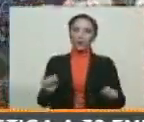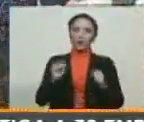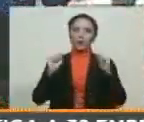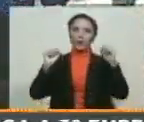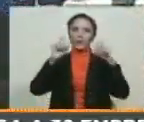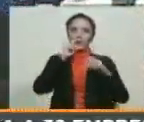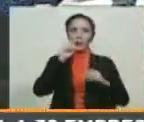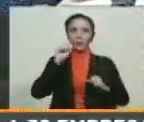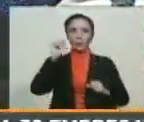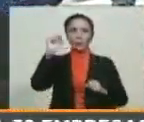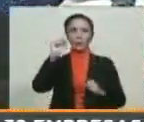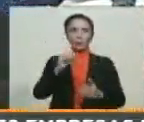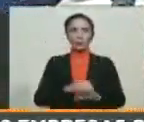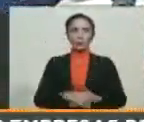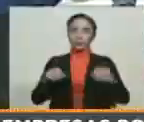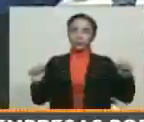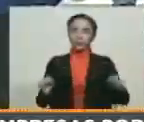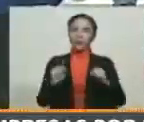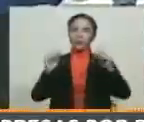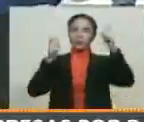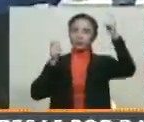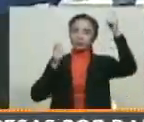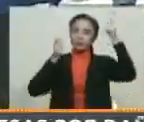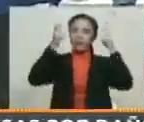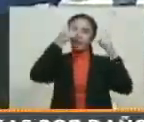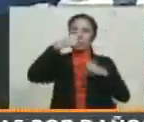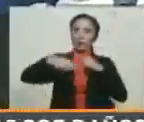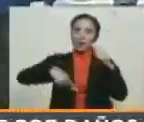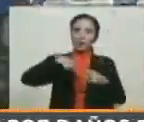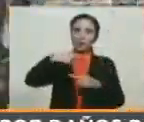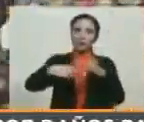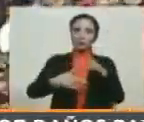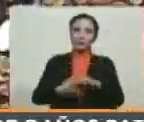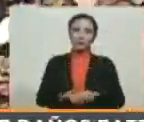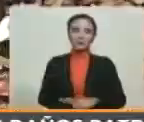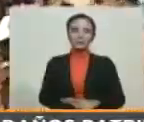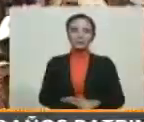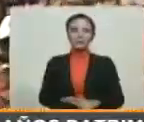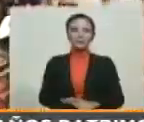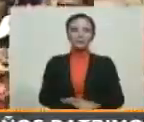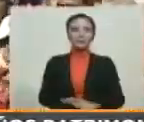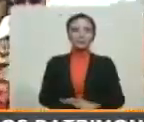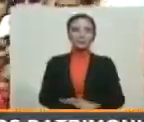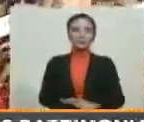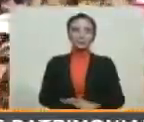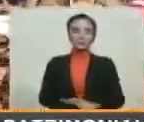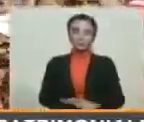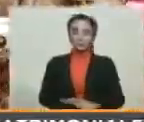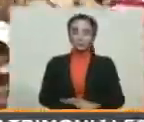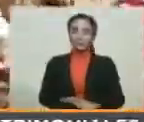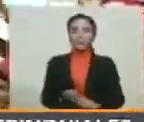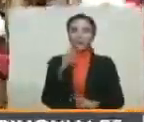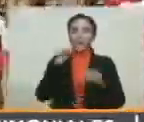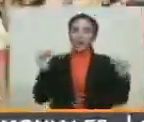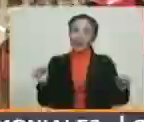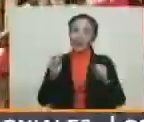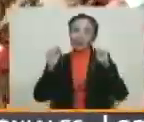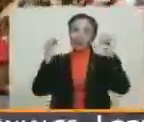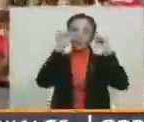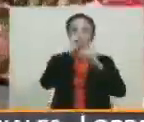que viva estable que viva la revolución la biológico con